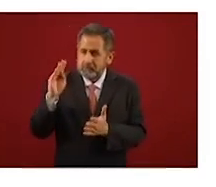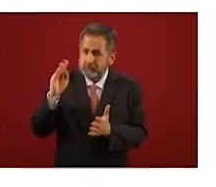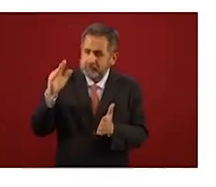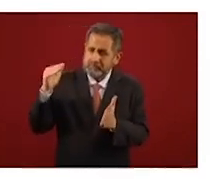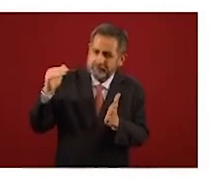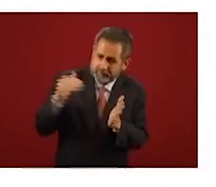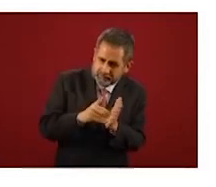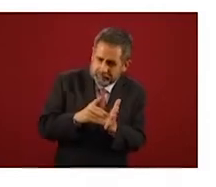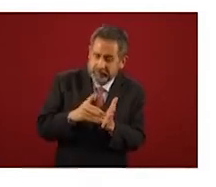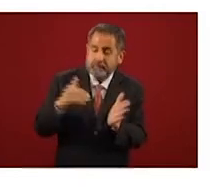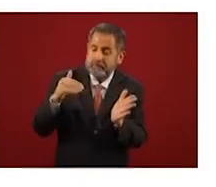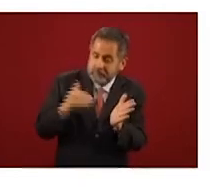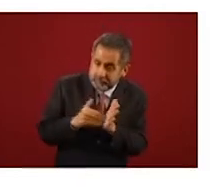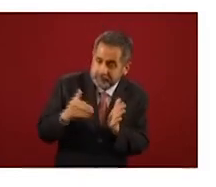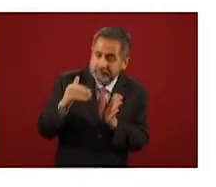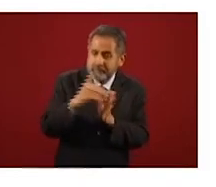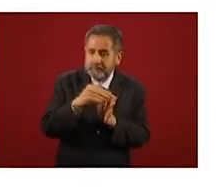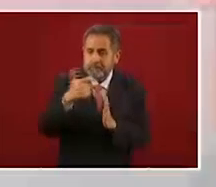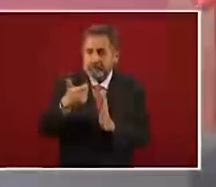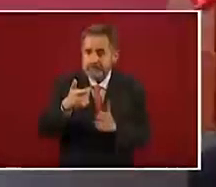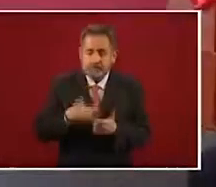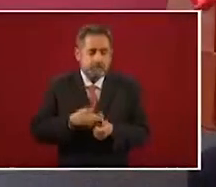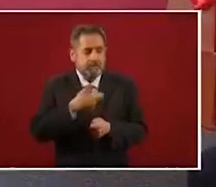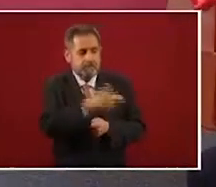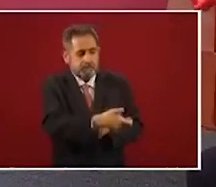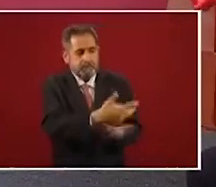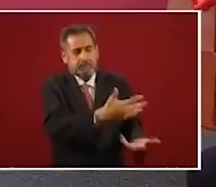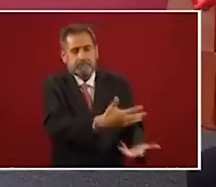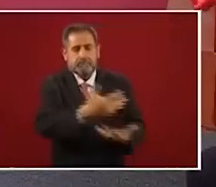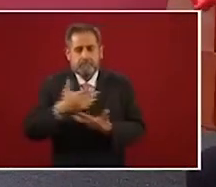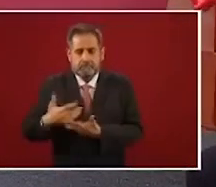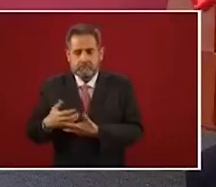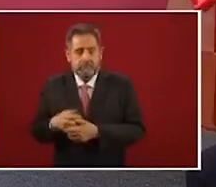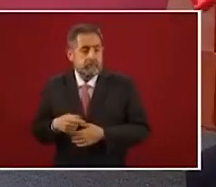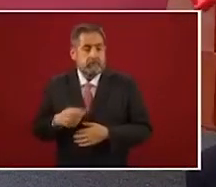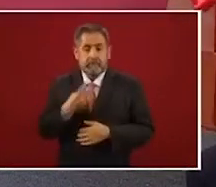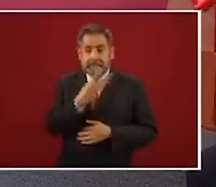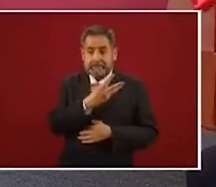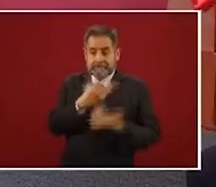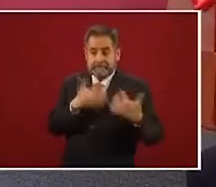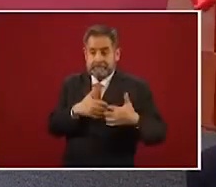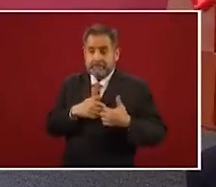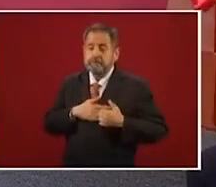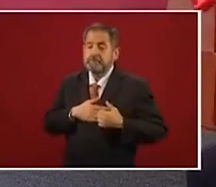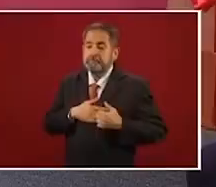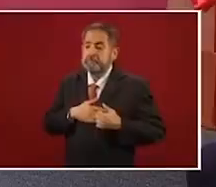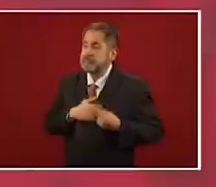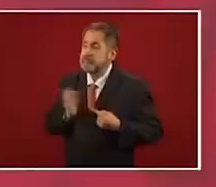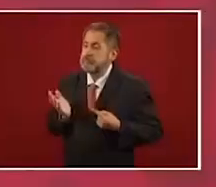de pesos y tres, cuatro empresas,